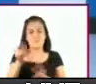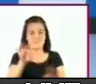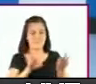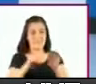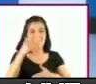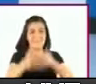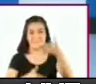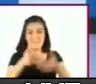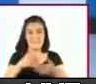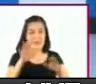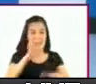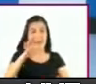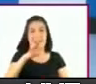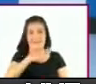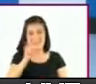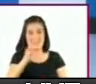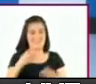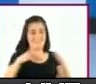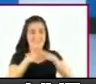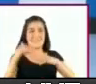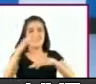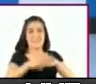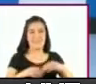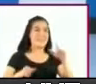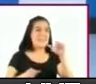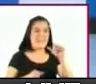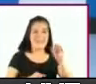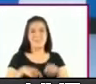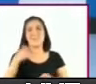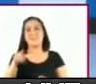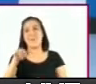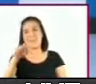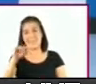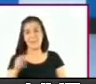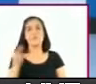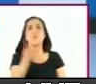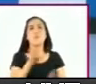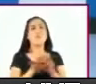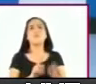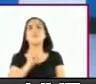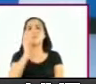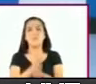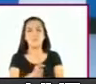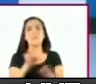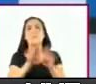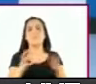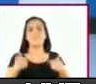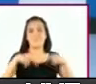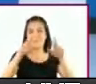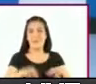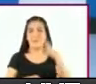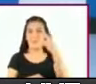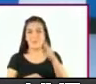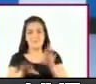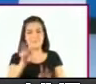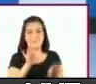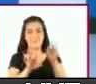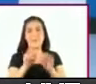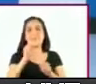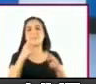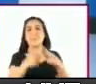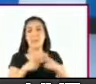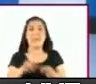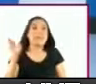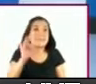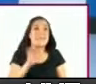figuras construidas con bloques por Lalo y su hijo, hemos determinado hasta ahora 2 expresiones algebraicas y es posible que